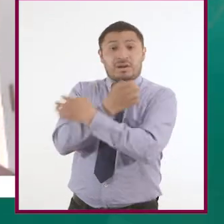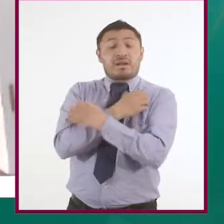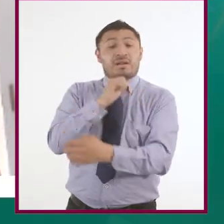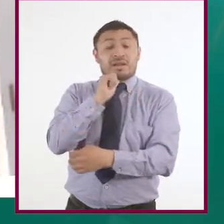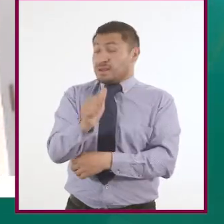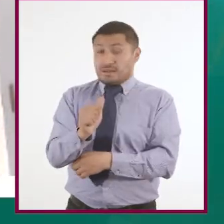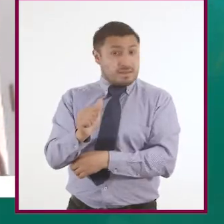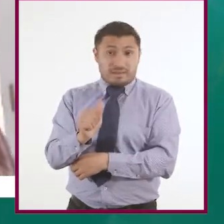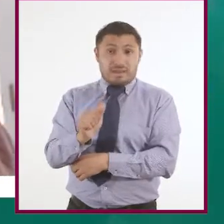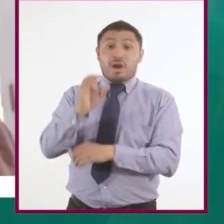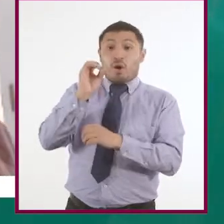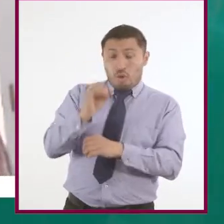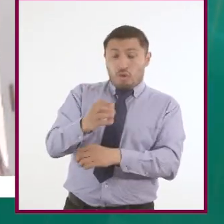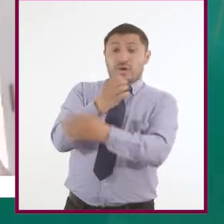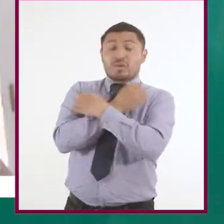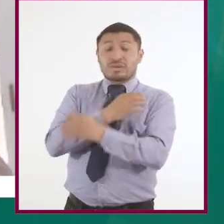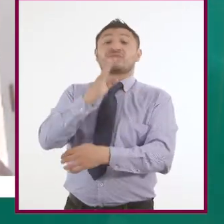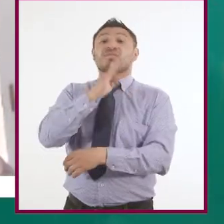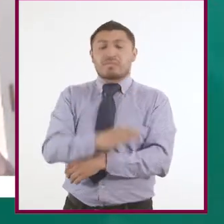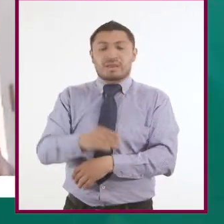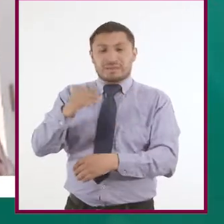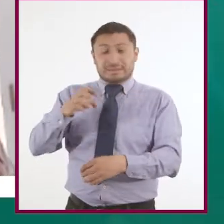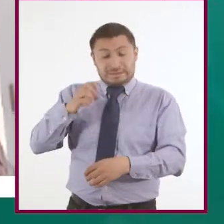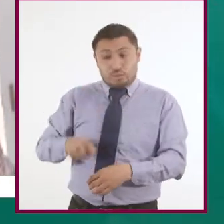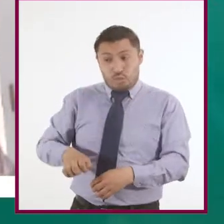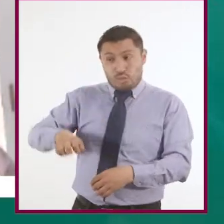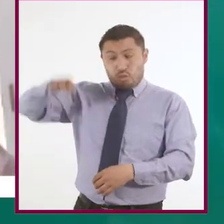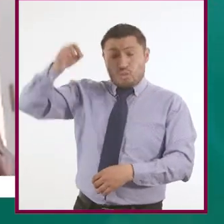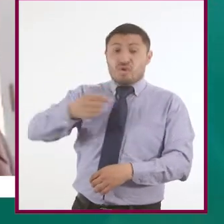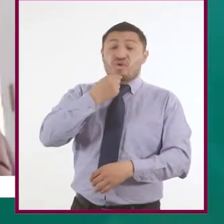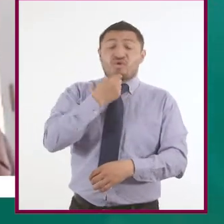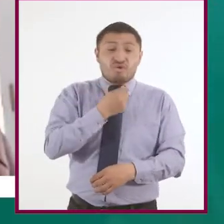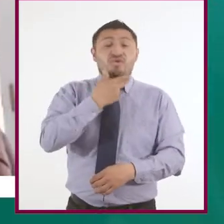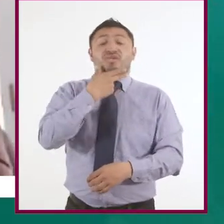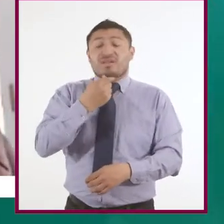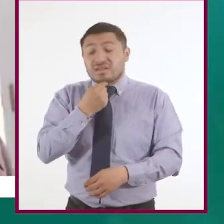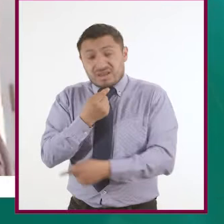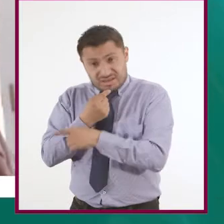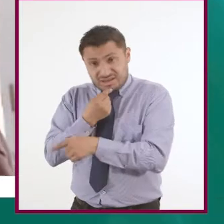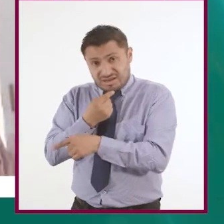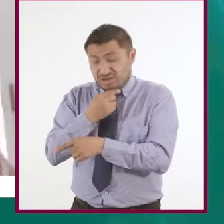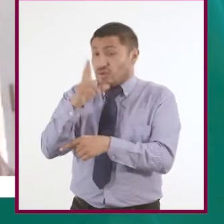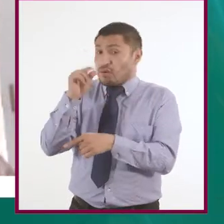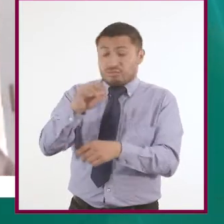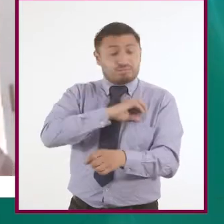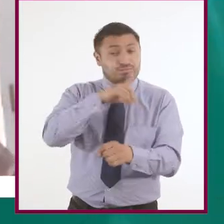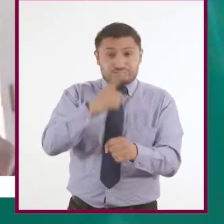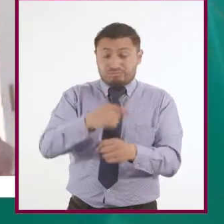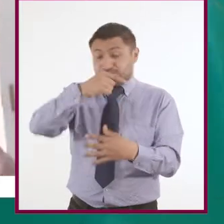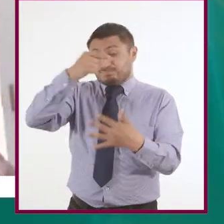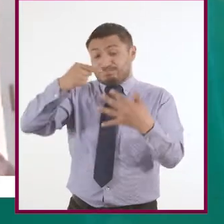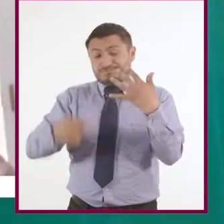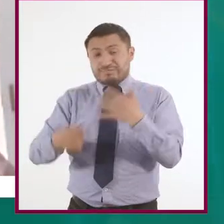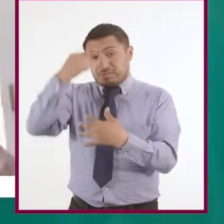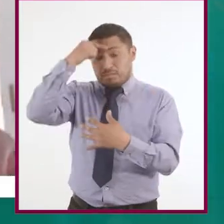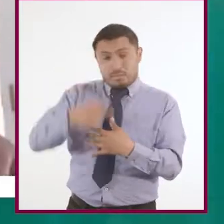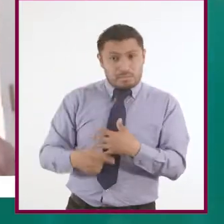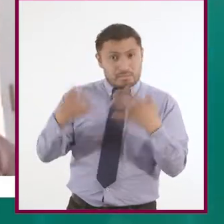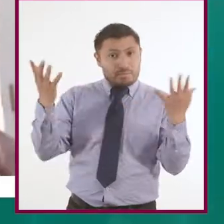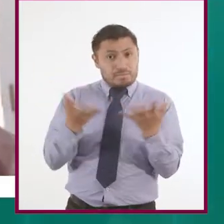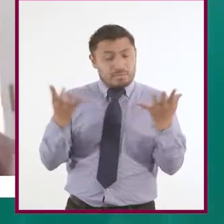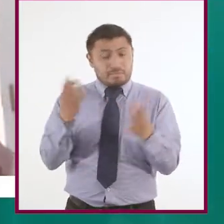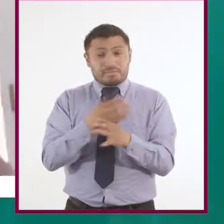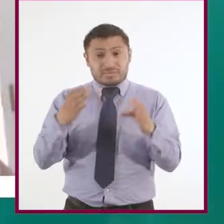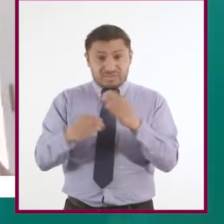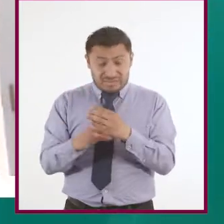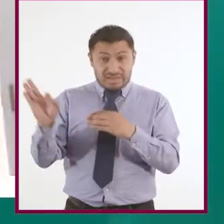la larga, ese niño no tendrá las opciones para realizar cosas que sí podría